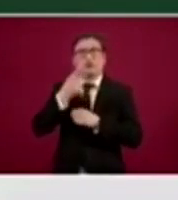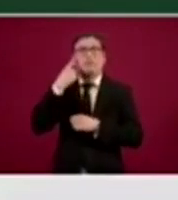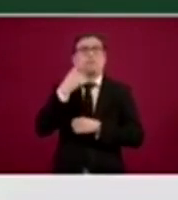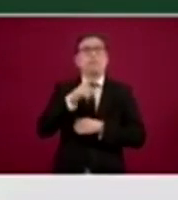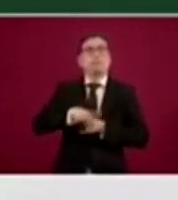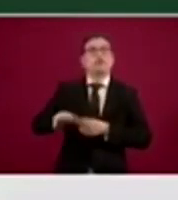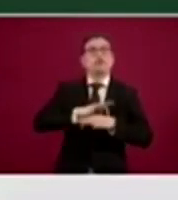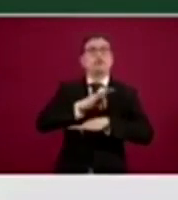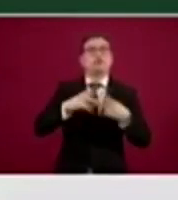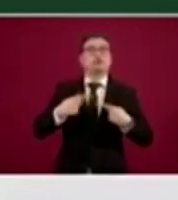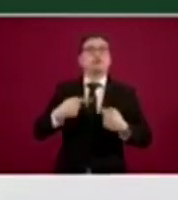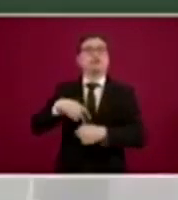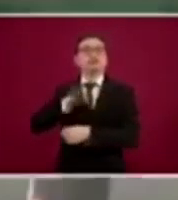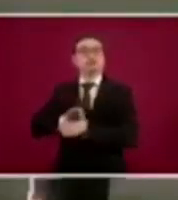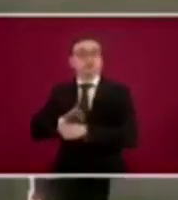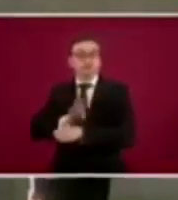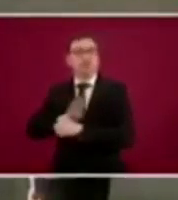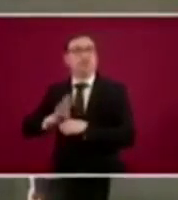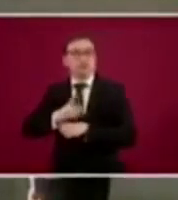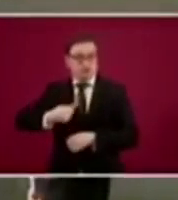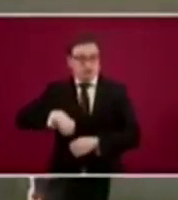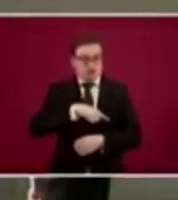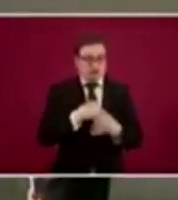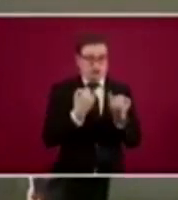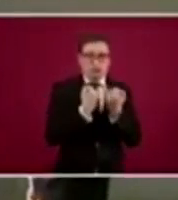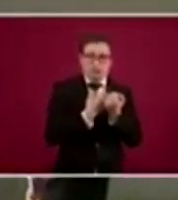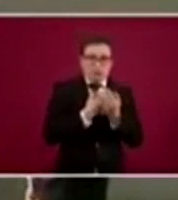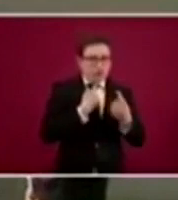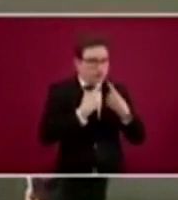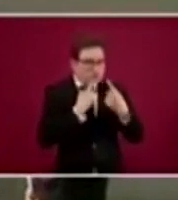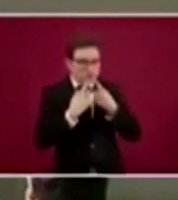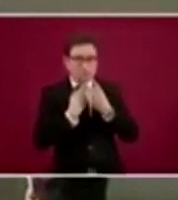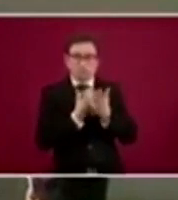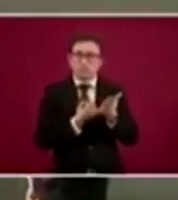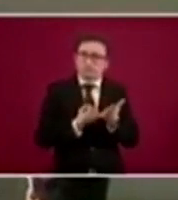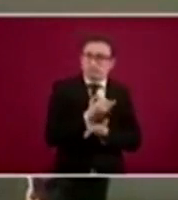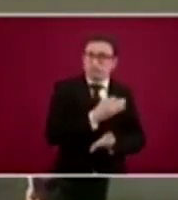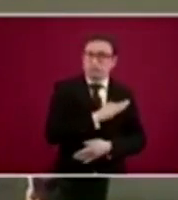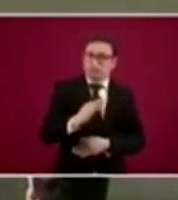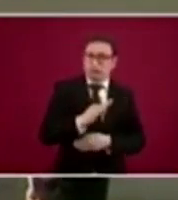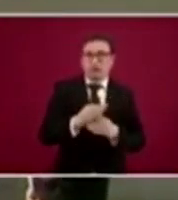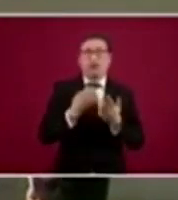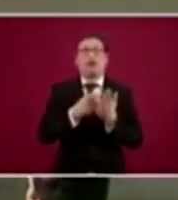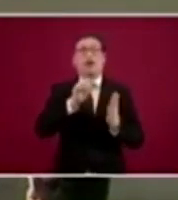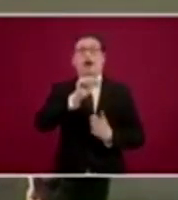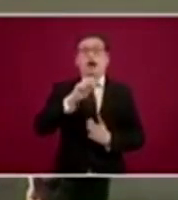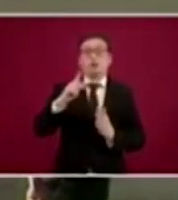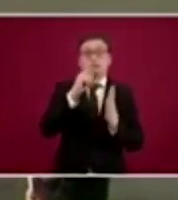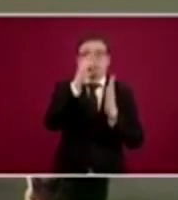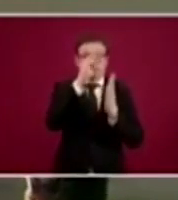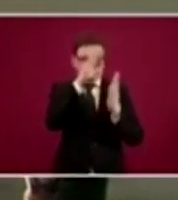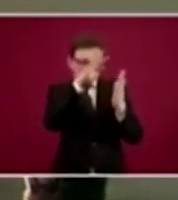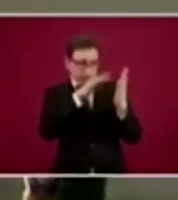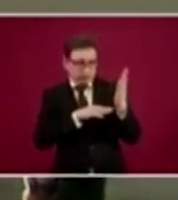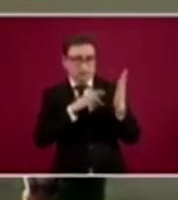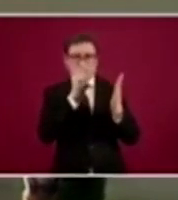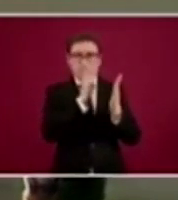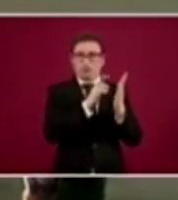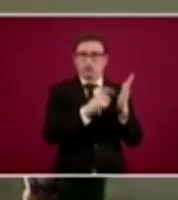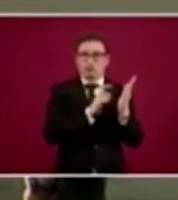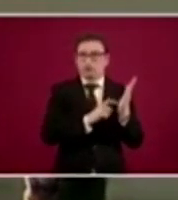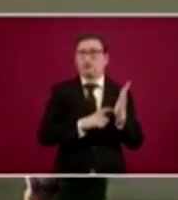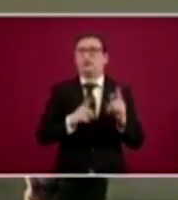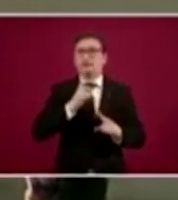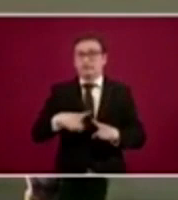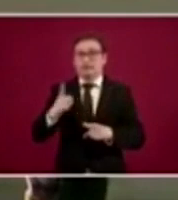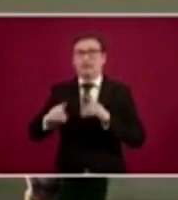no soy sospechoso, qué es lo que está pasando, qué es lo que tengo que hacer, y así obtener cierta guía de cuáles